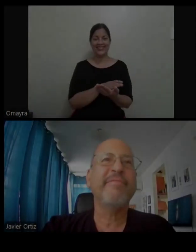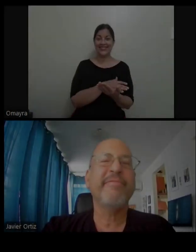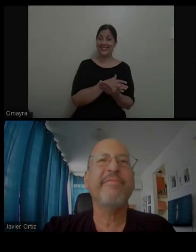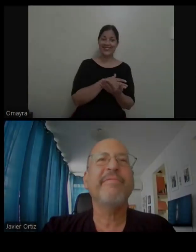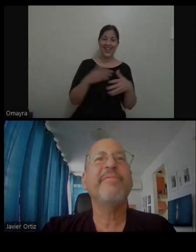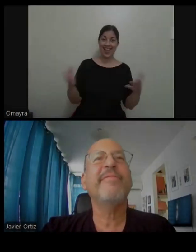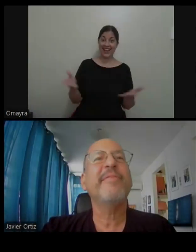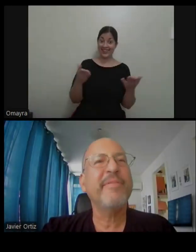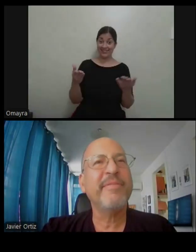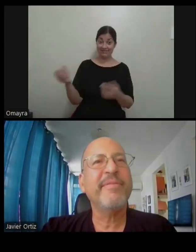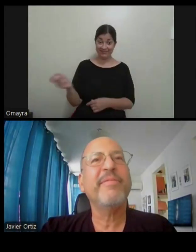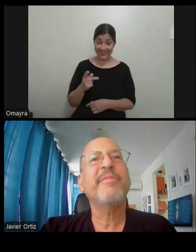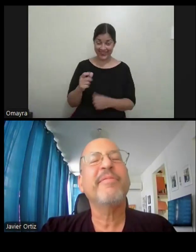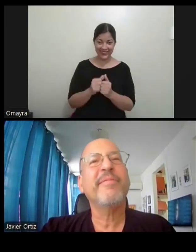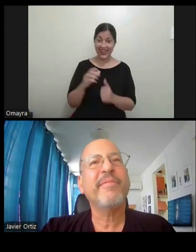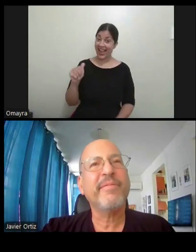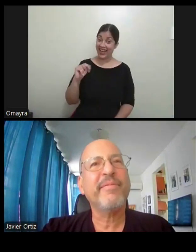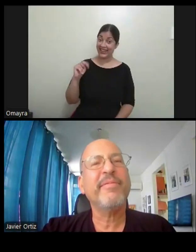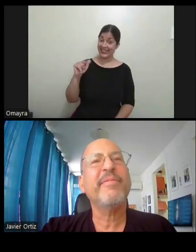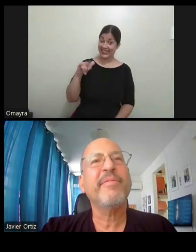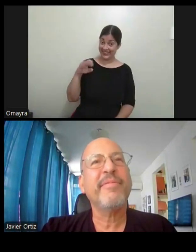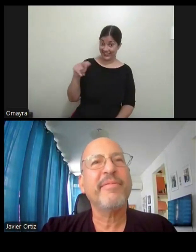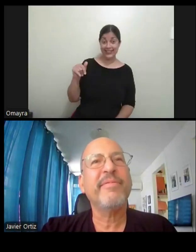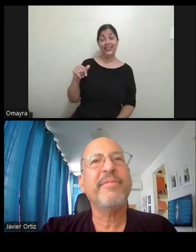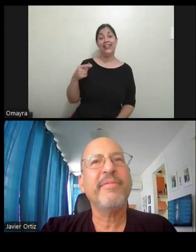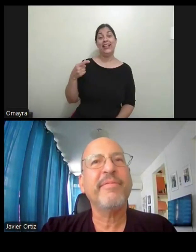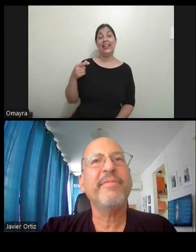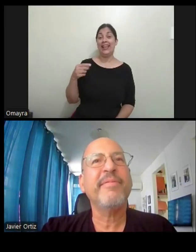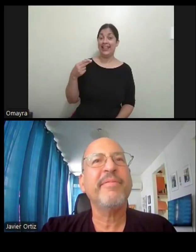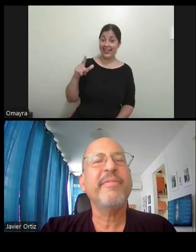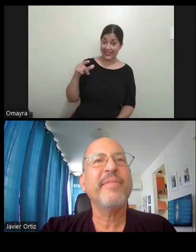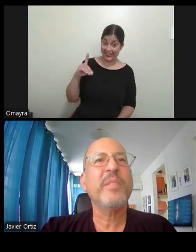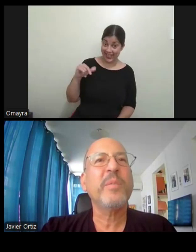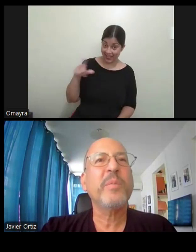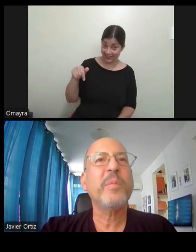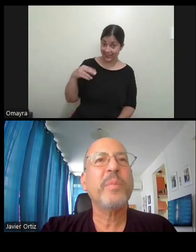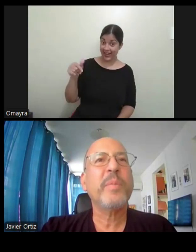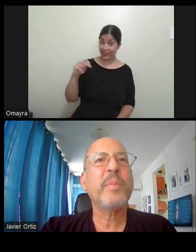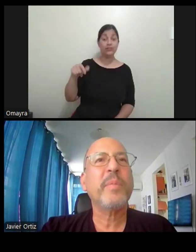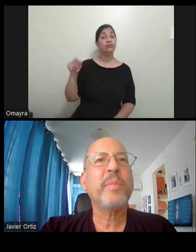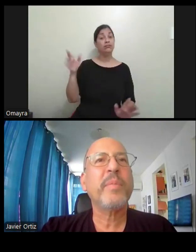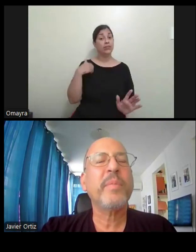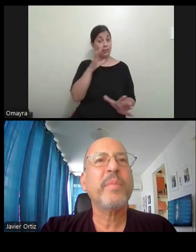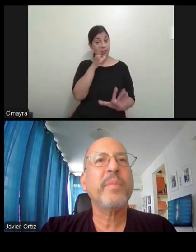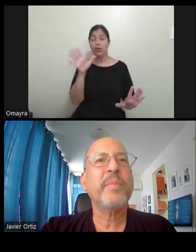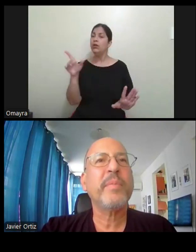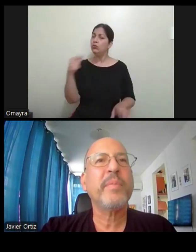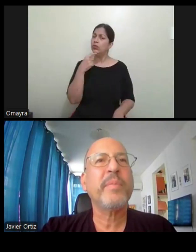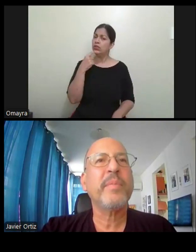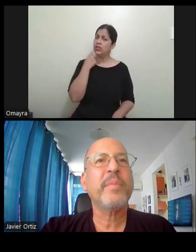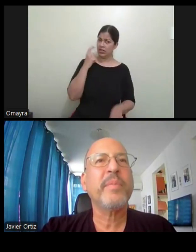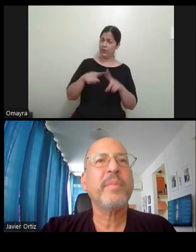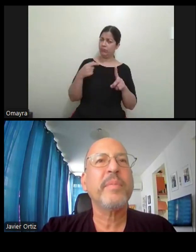Aquí regresamos con Anilín Díaz Hernández, porque madre tiene. Pero mira, ahorita lo mencionaste, pero vamos a traerlo otra vez porque